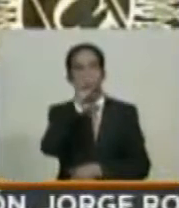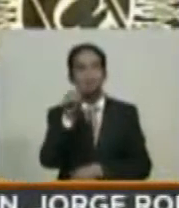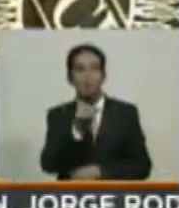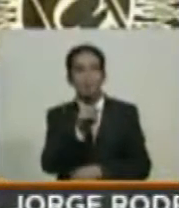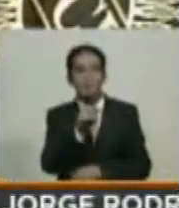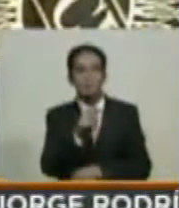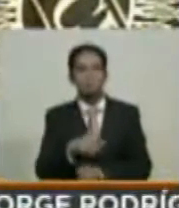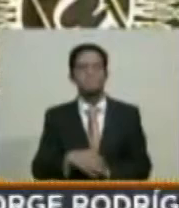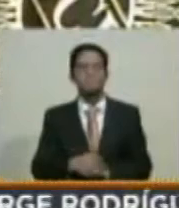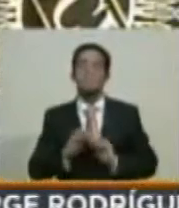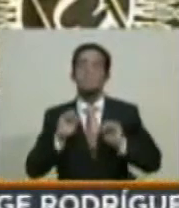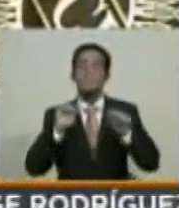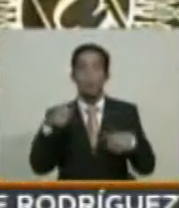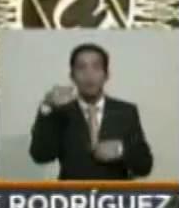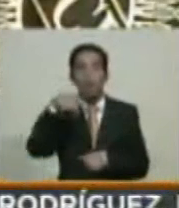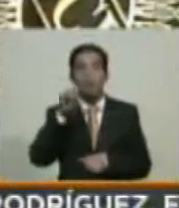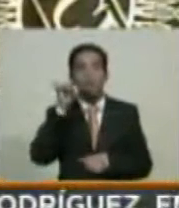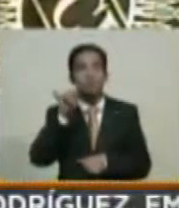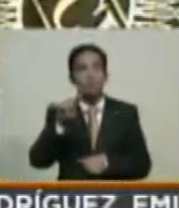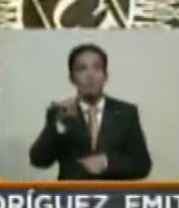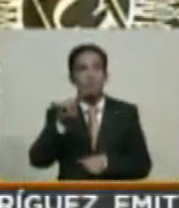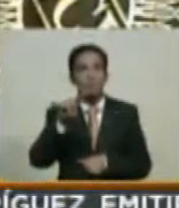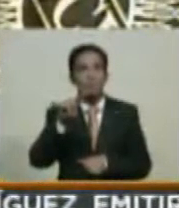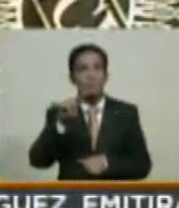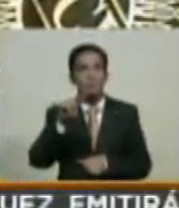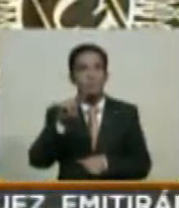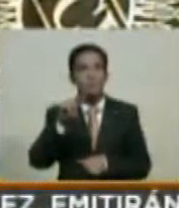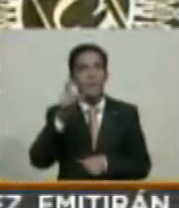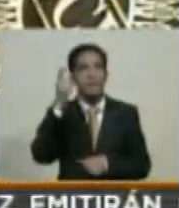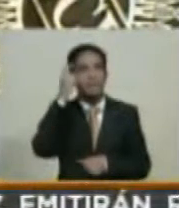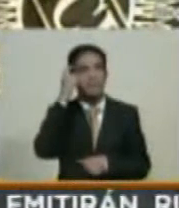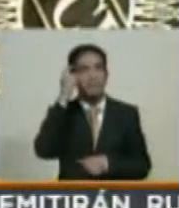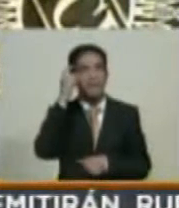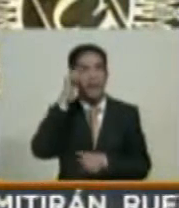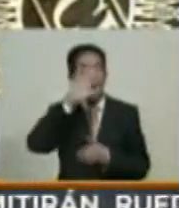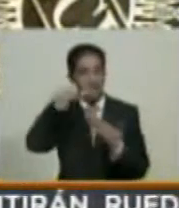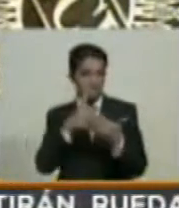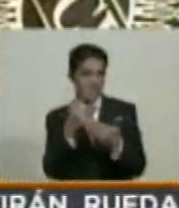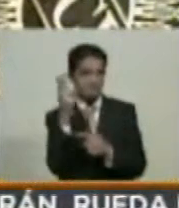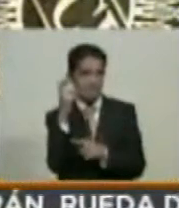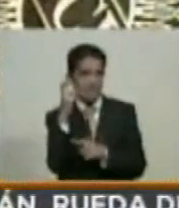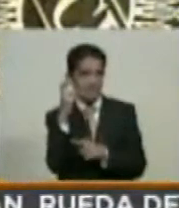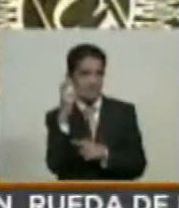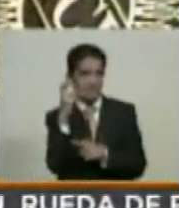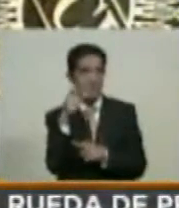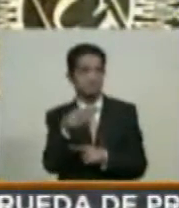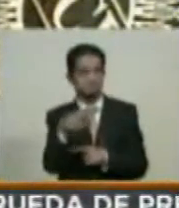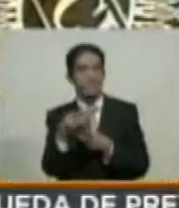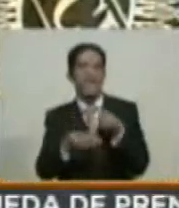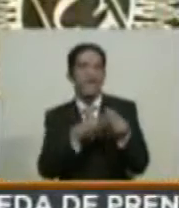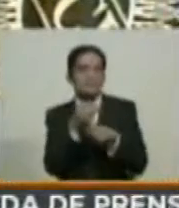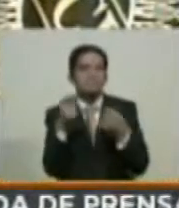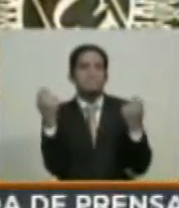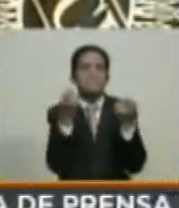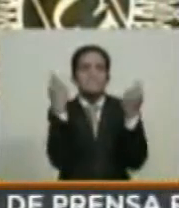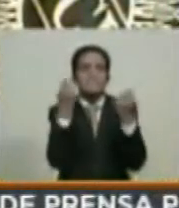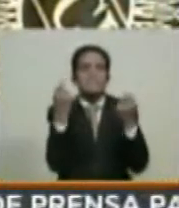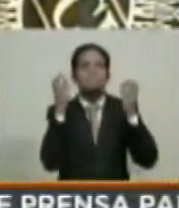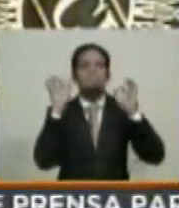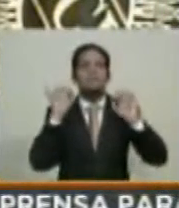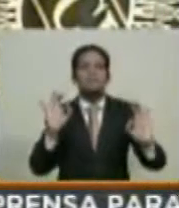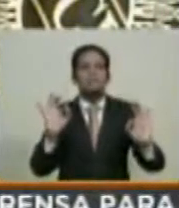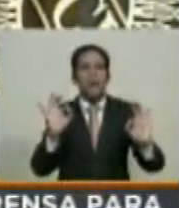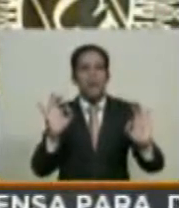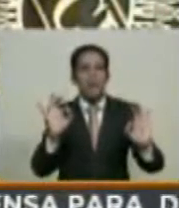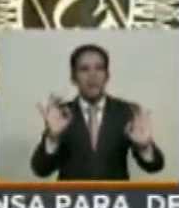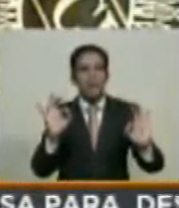esto es un modelo socialista, económico, que no funciona ni ha funcionado no solamente acá, sino en ninguna parte del mundo en la historia. Es que no hay